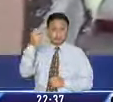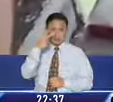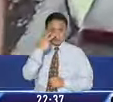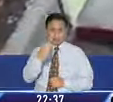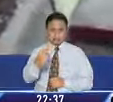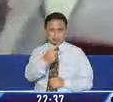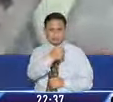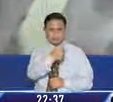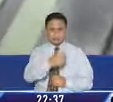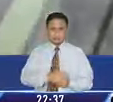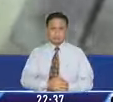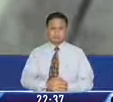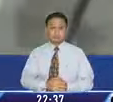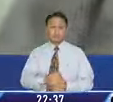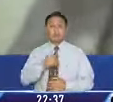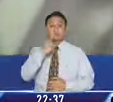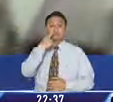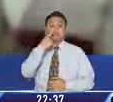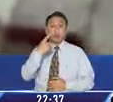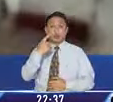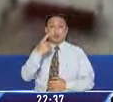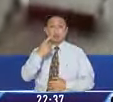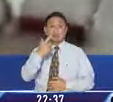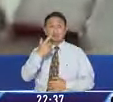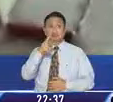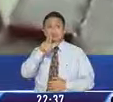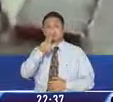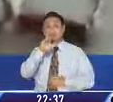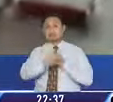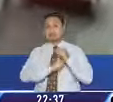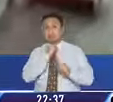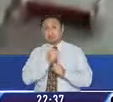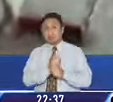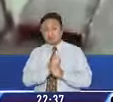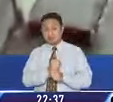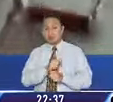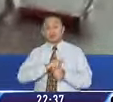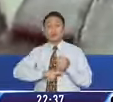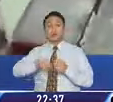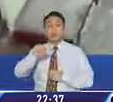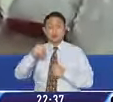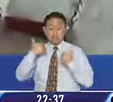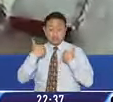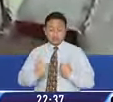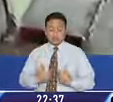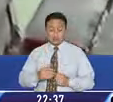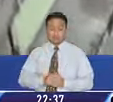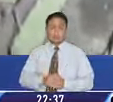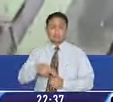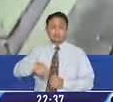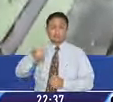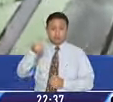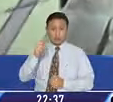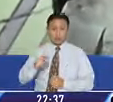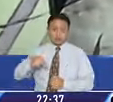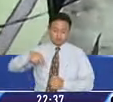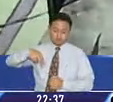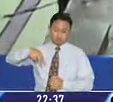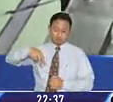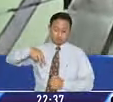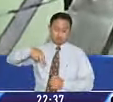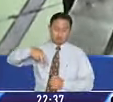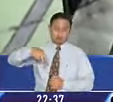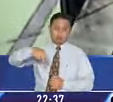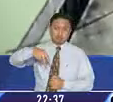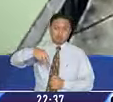mudo de cómo el sospechoso de 30 años de edad al hombro cargó el cadáver de su hermana y caminó en sentido norte-sur por la avenida Mariscal